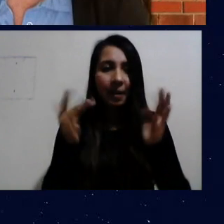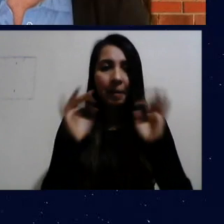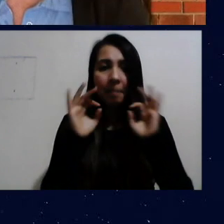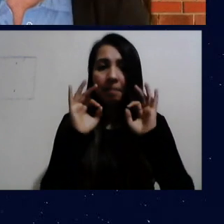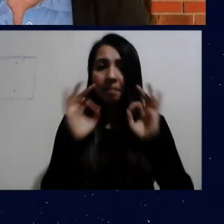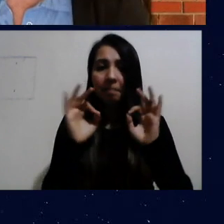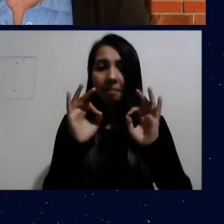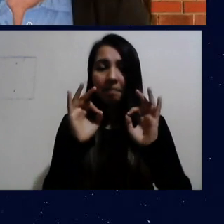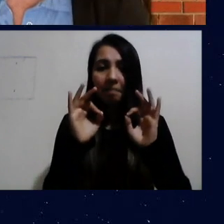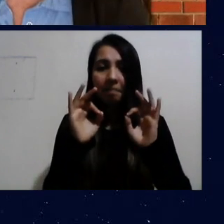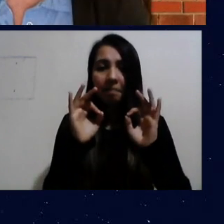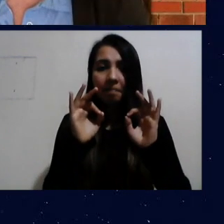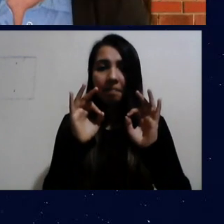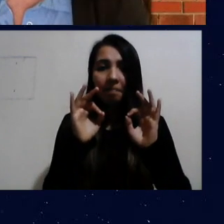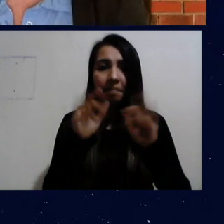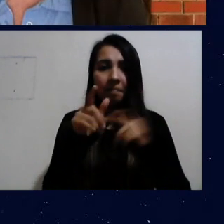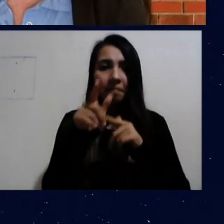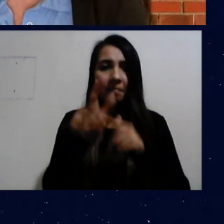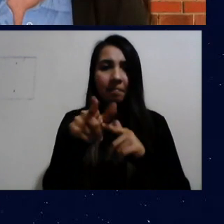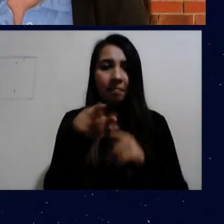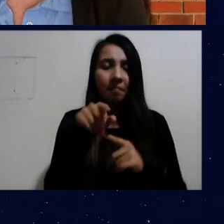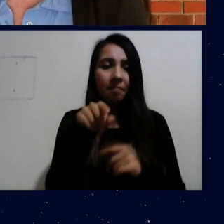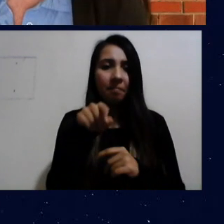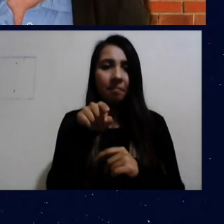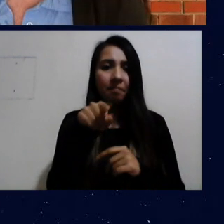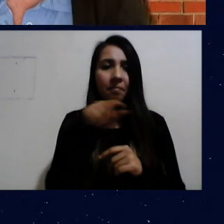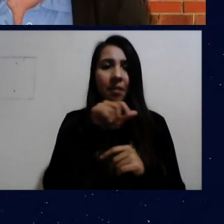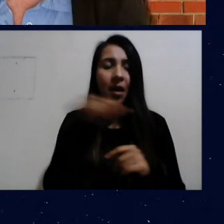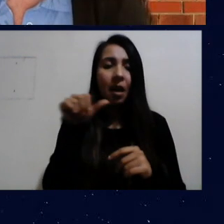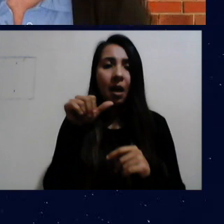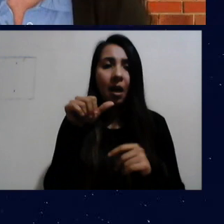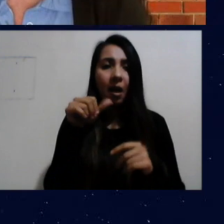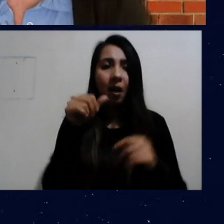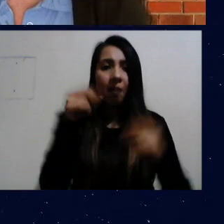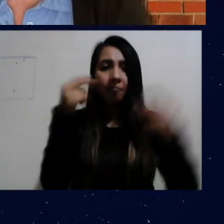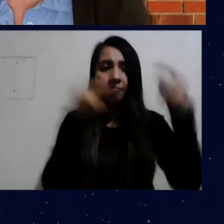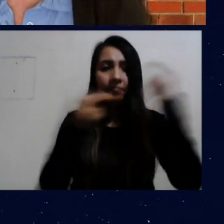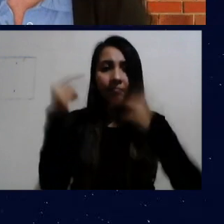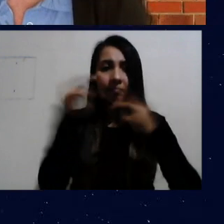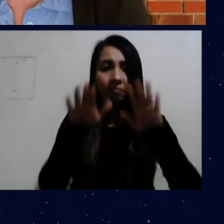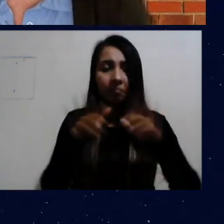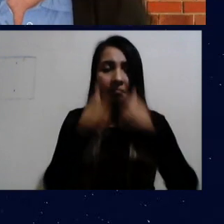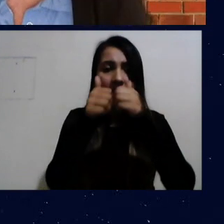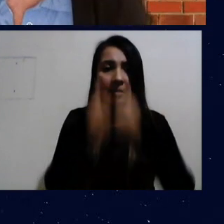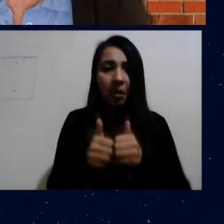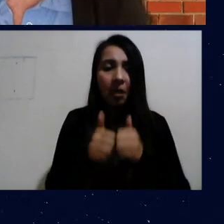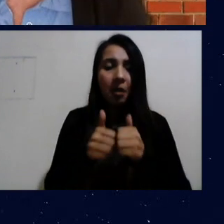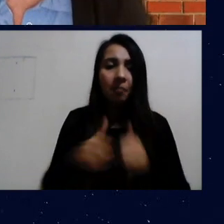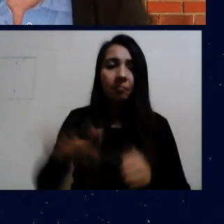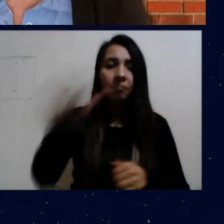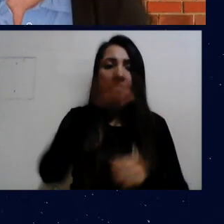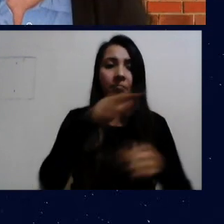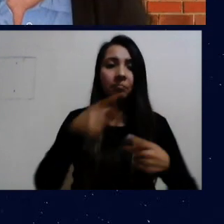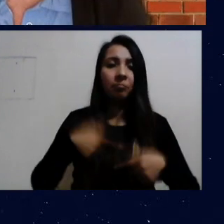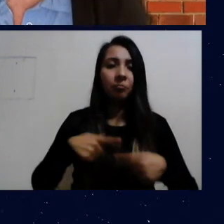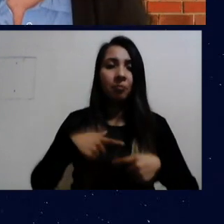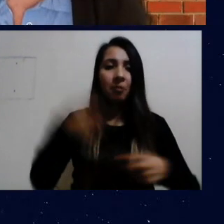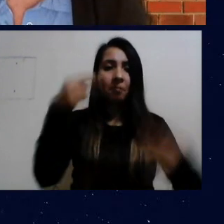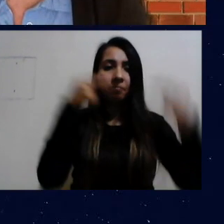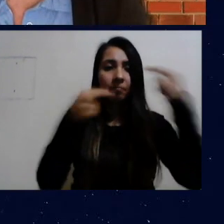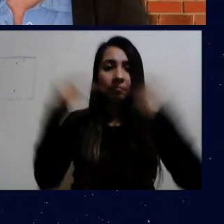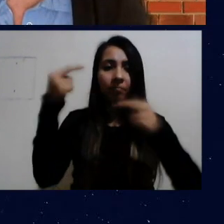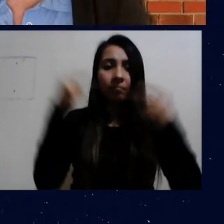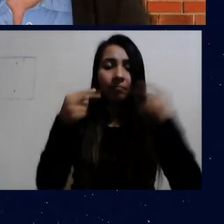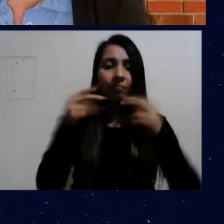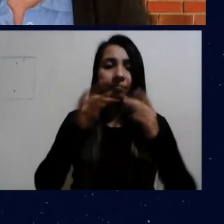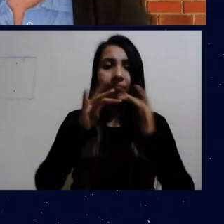los que estamos en el estudio y del resto de las personas que nos siguen en las redes. Pues muchísimas gracias por su atención, en